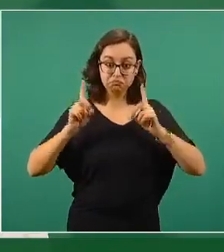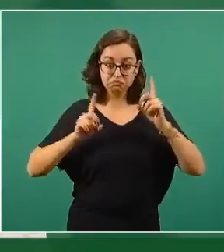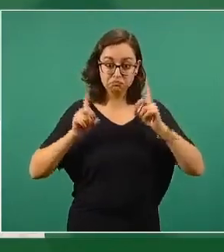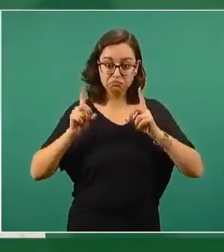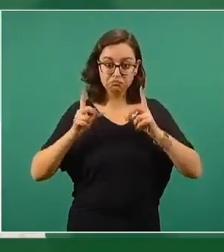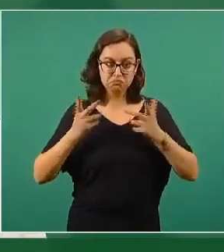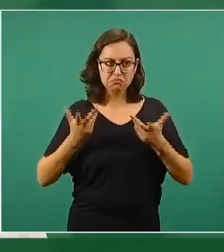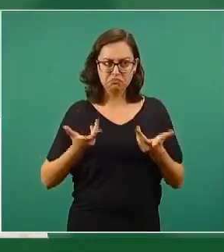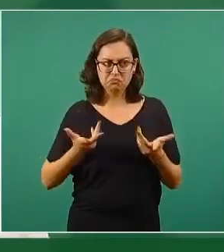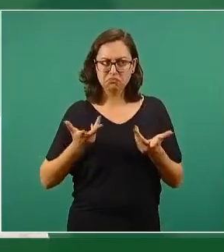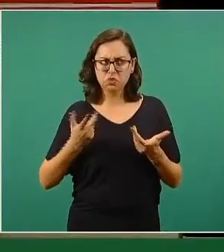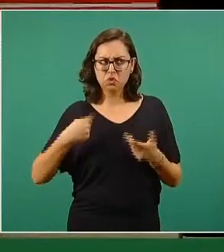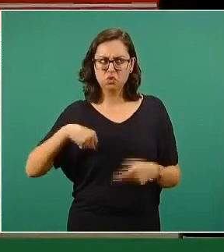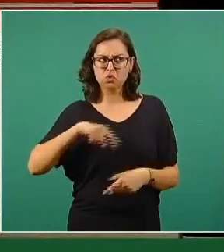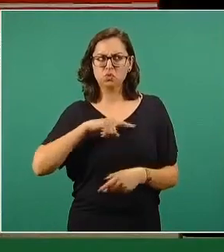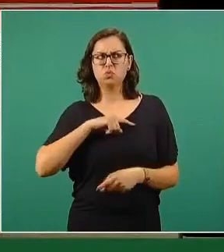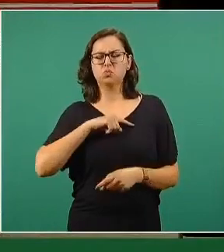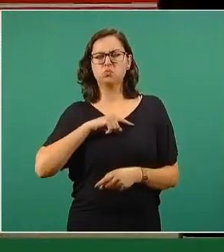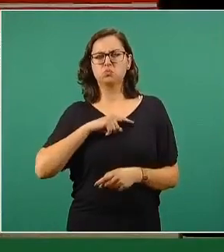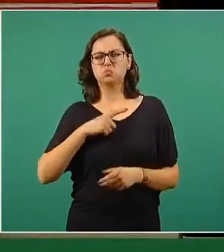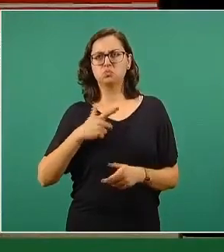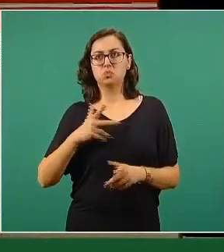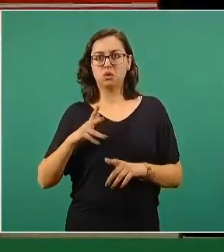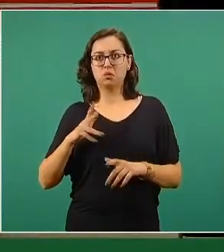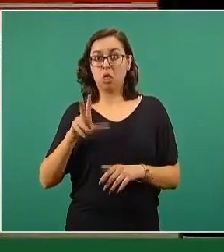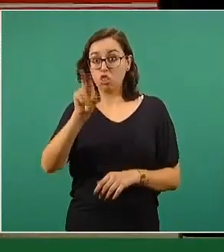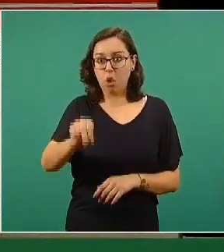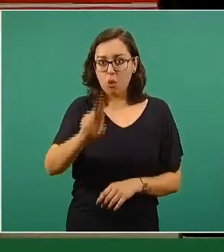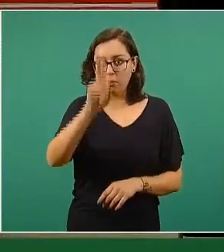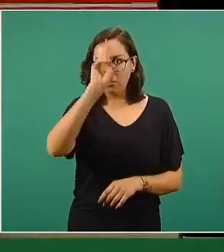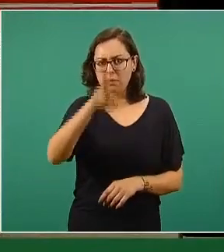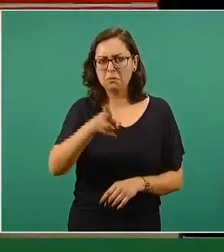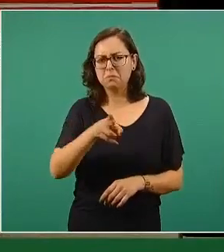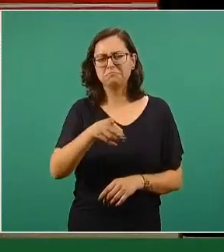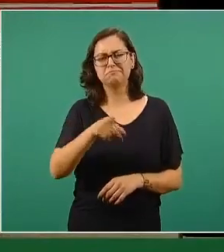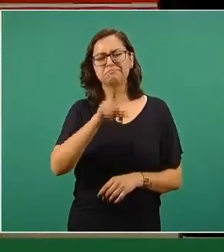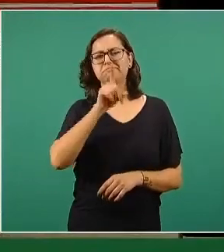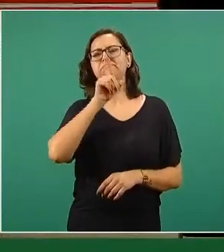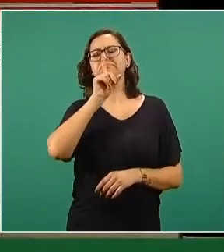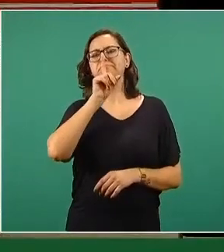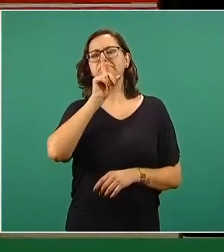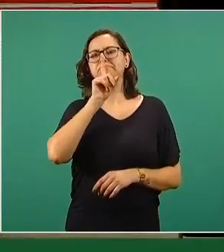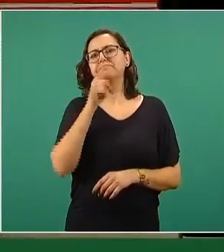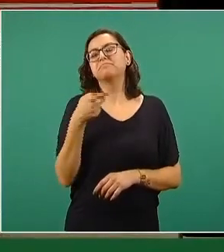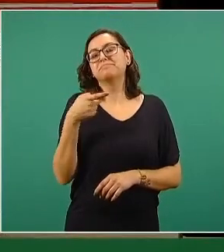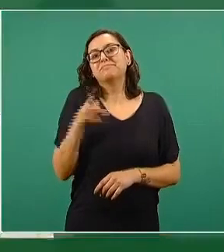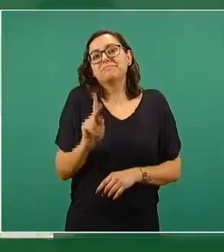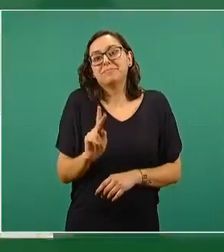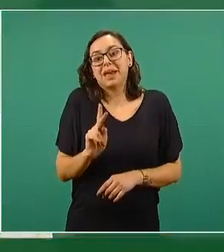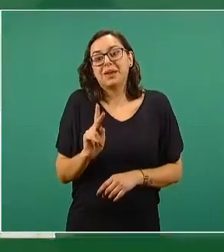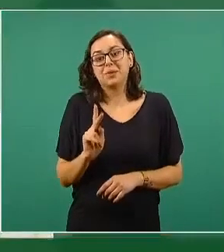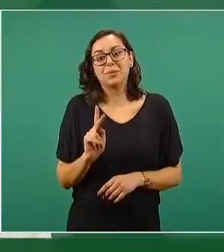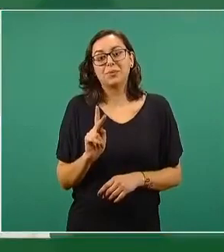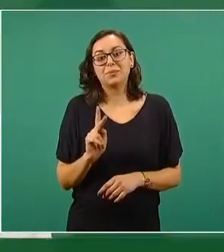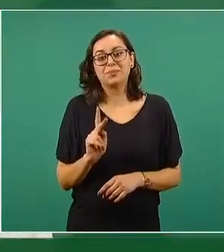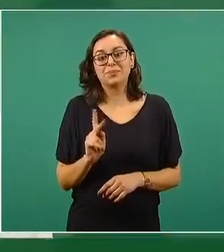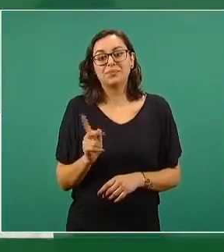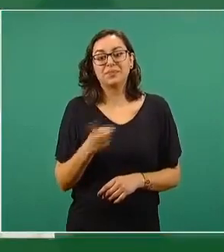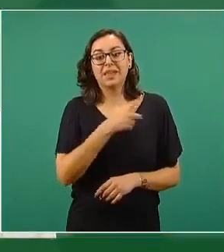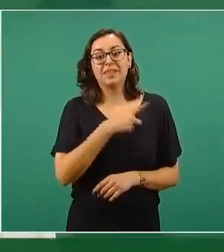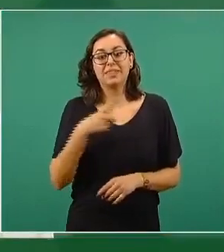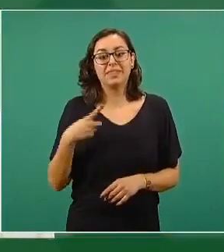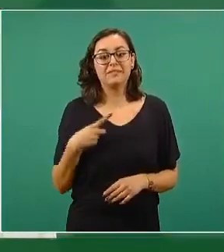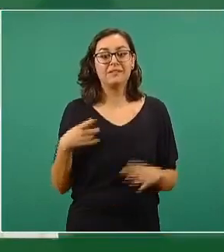ninguna situación en contra. Lo que sí pedimos es que las personas dejen muy en